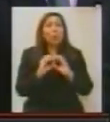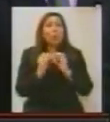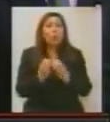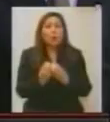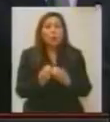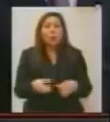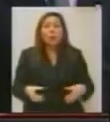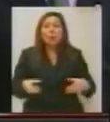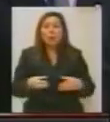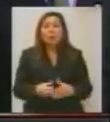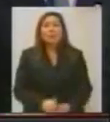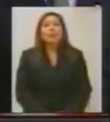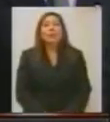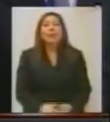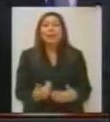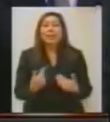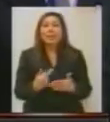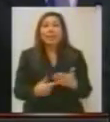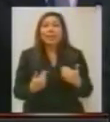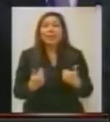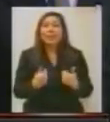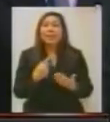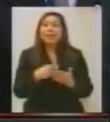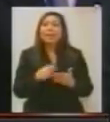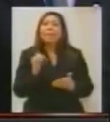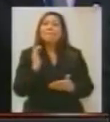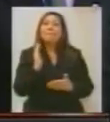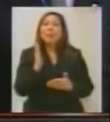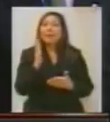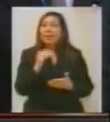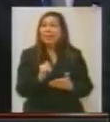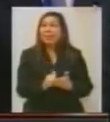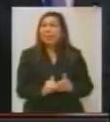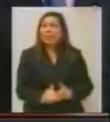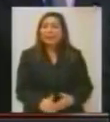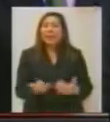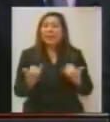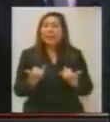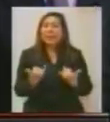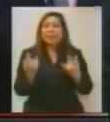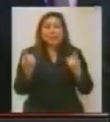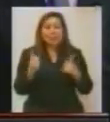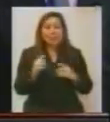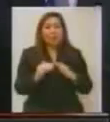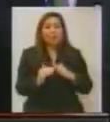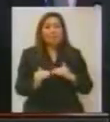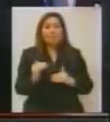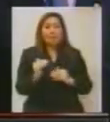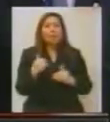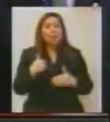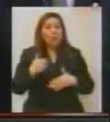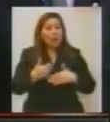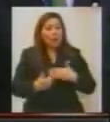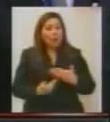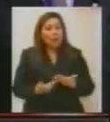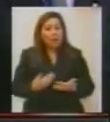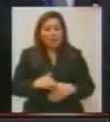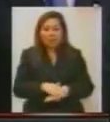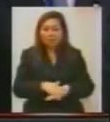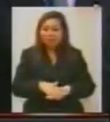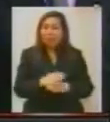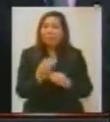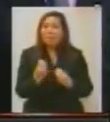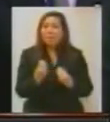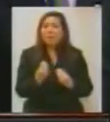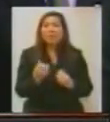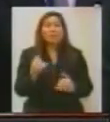de comisiones que deben presidir. Entendemos que ese es el acuerdo mayoritario, continuar con este proceso,